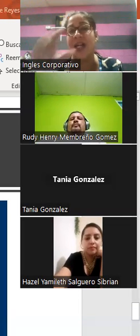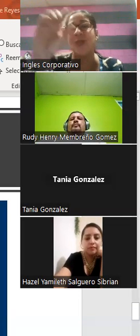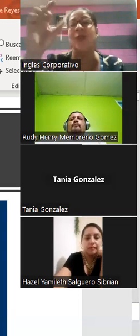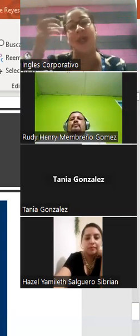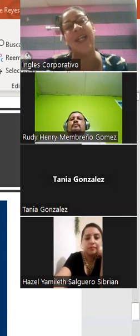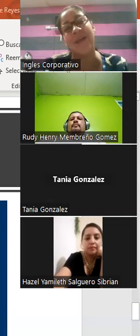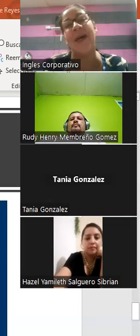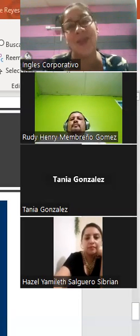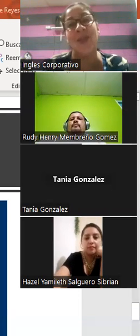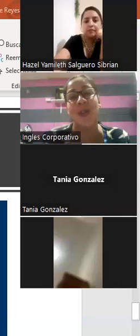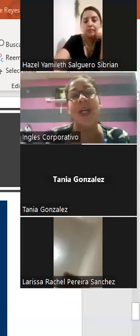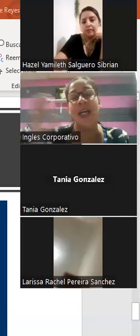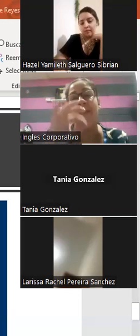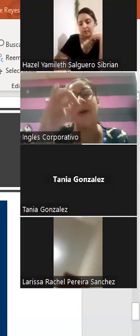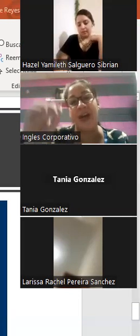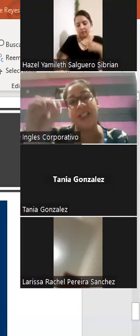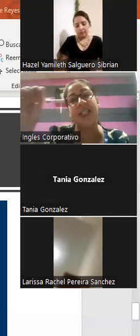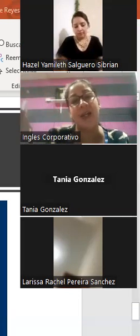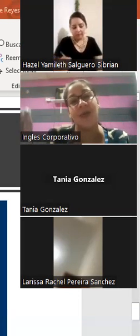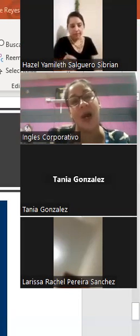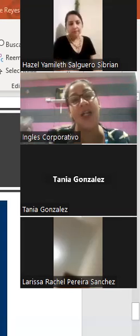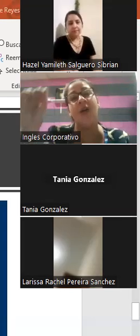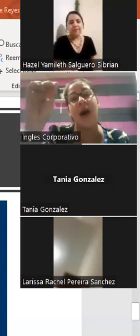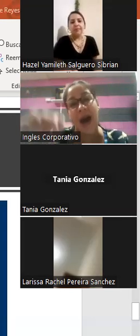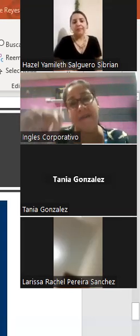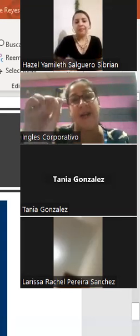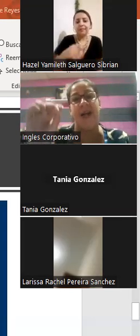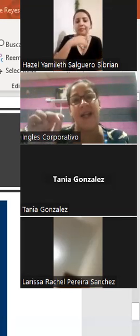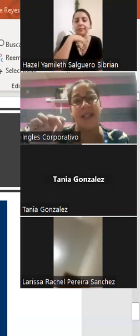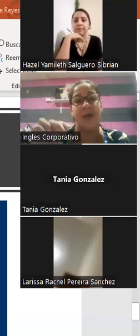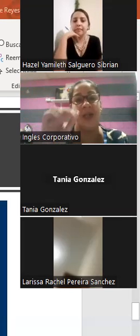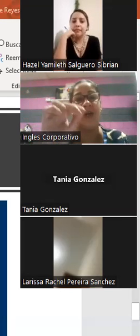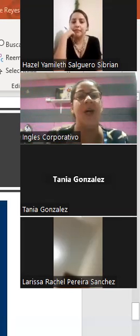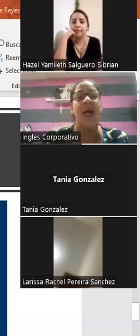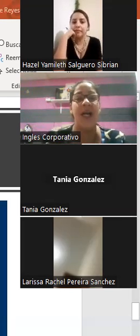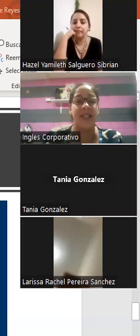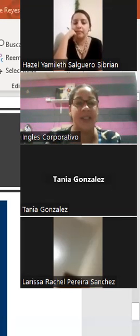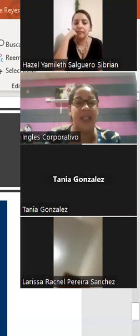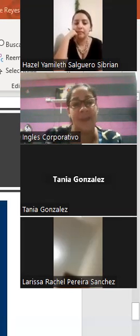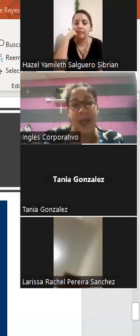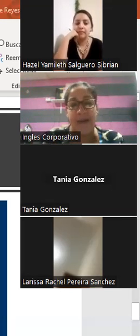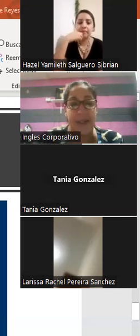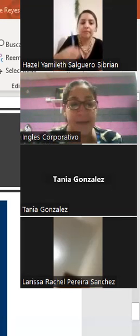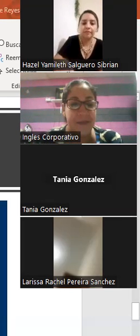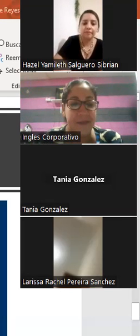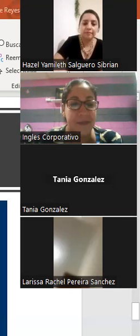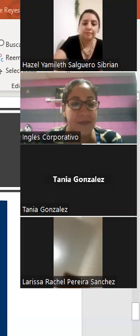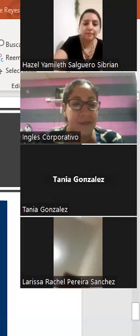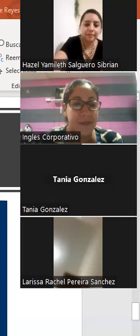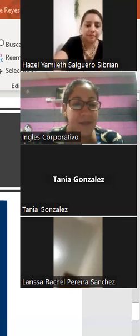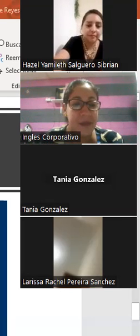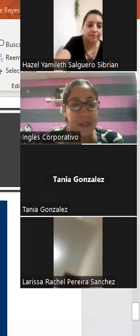el o el asunto ahí le llaman asunto es más fácil que el usuario abra ese correo heer tiene la